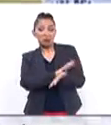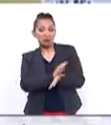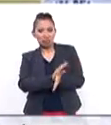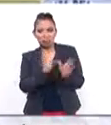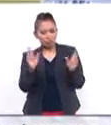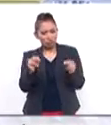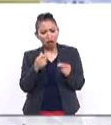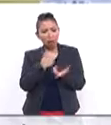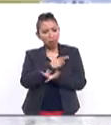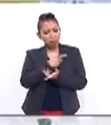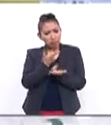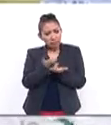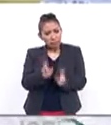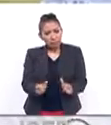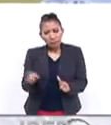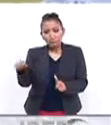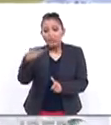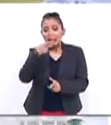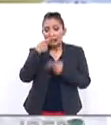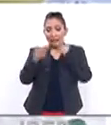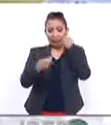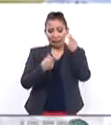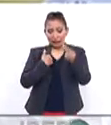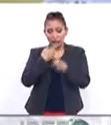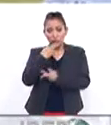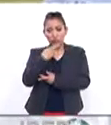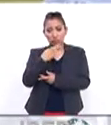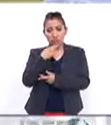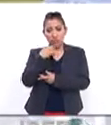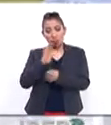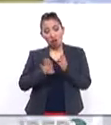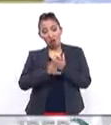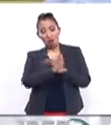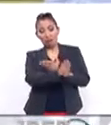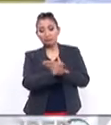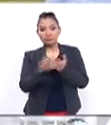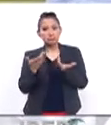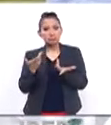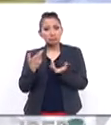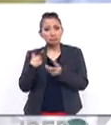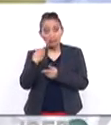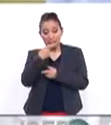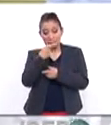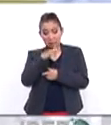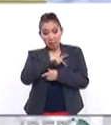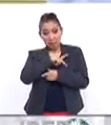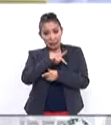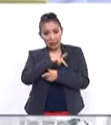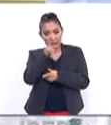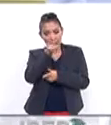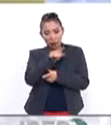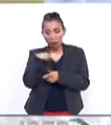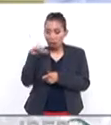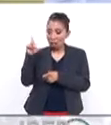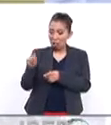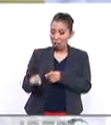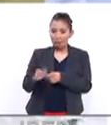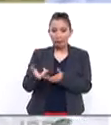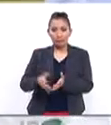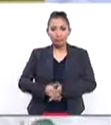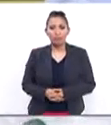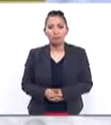ello, sin que al hablarla seamos excluidos, sin que por hablarla seamos menos